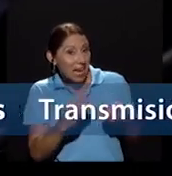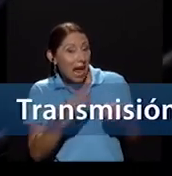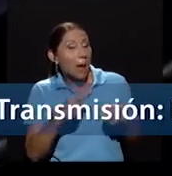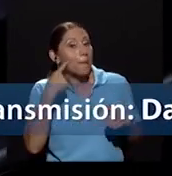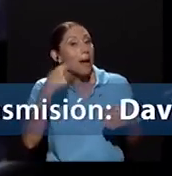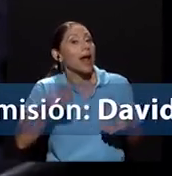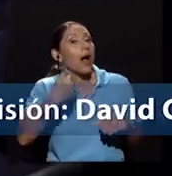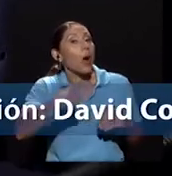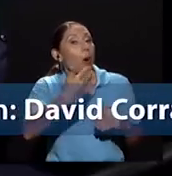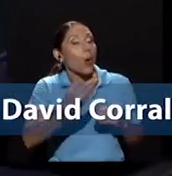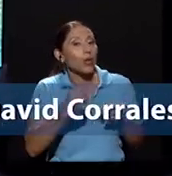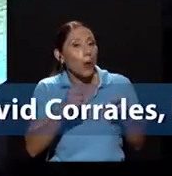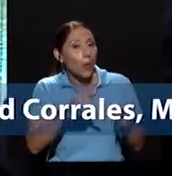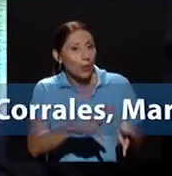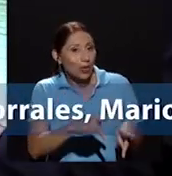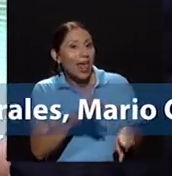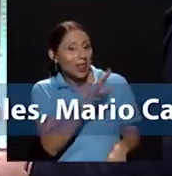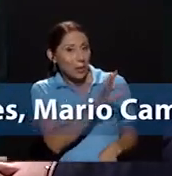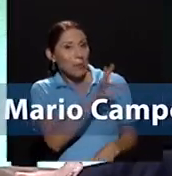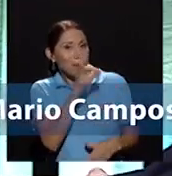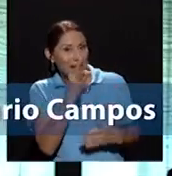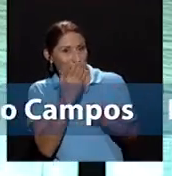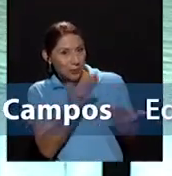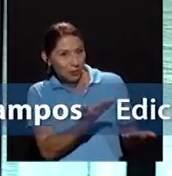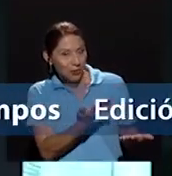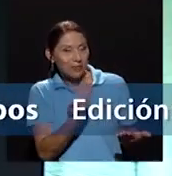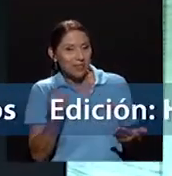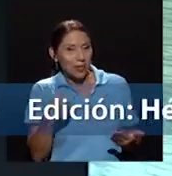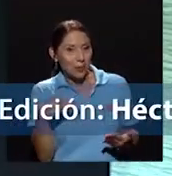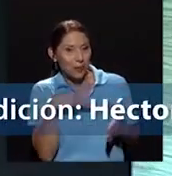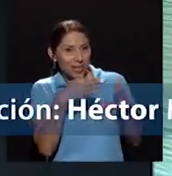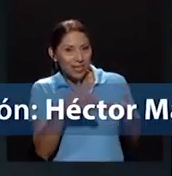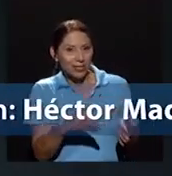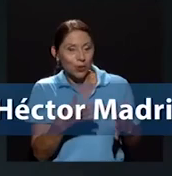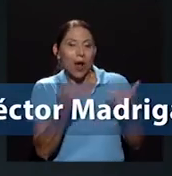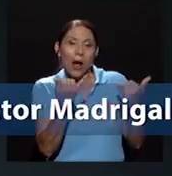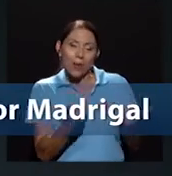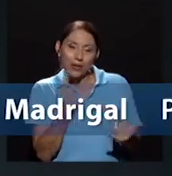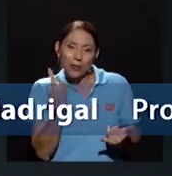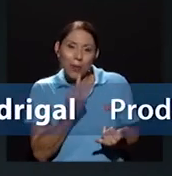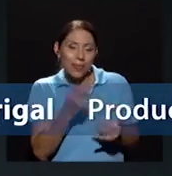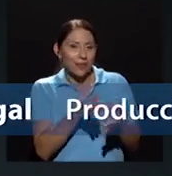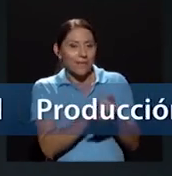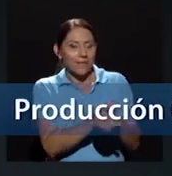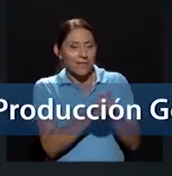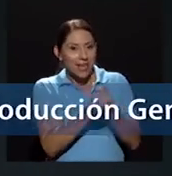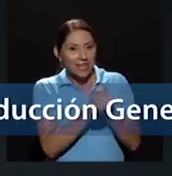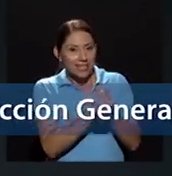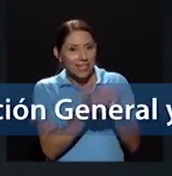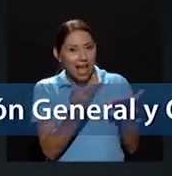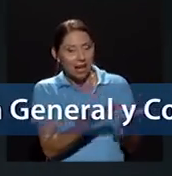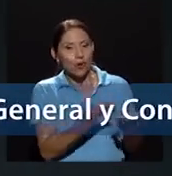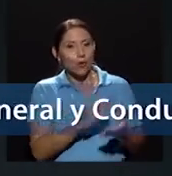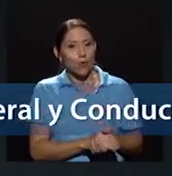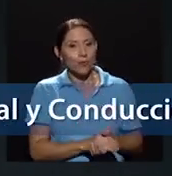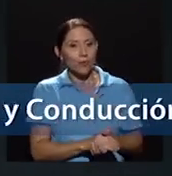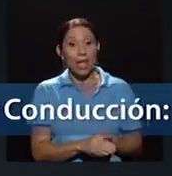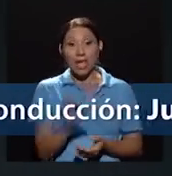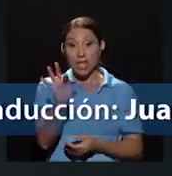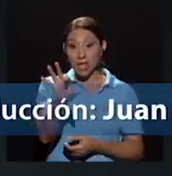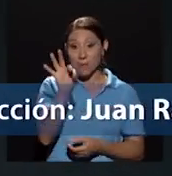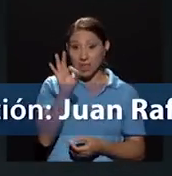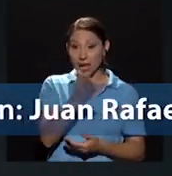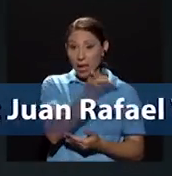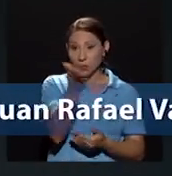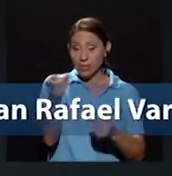en que yo lo invitaremos señor ministro y no me queda sino de nuevo felicitarlo e invitar a las amigas